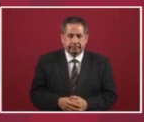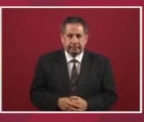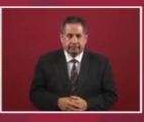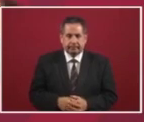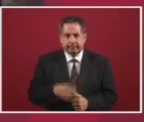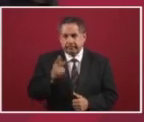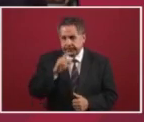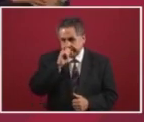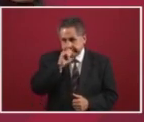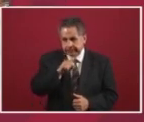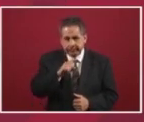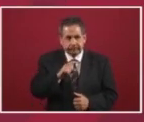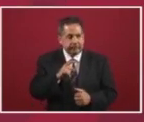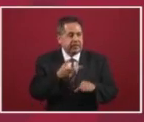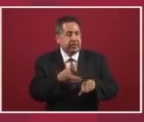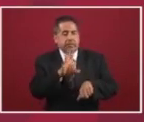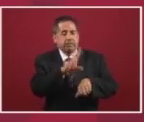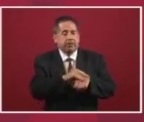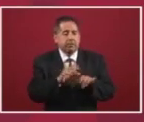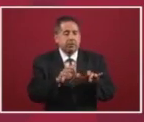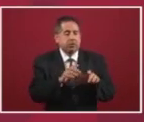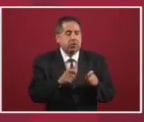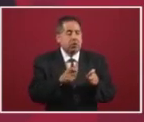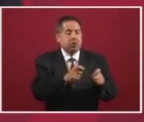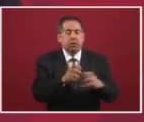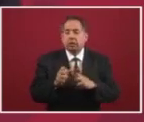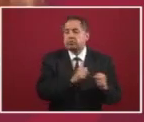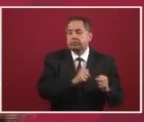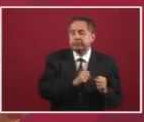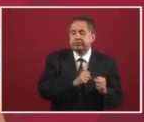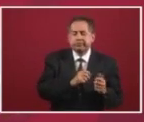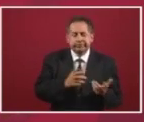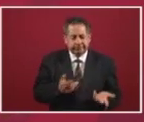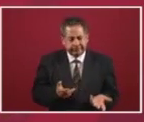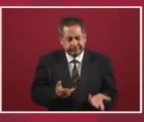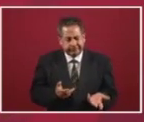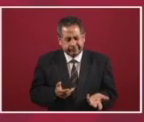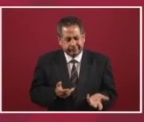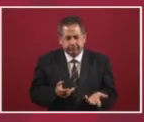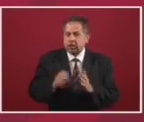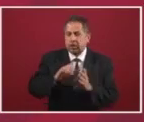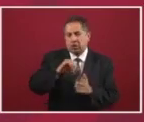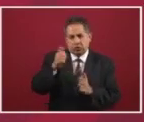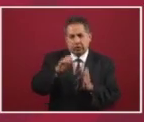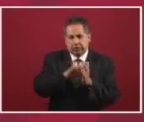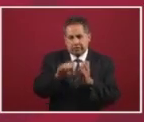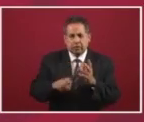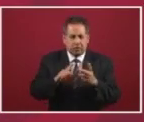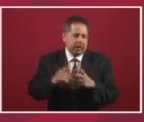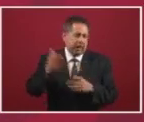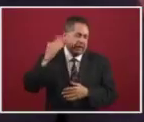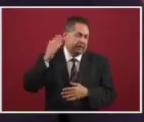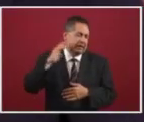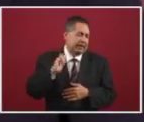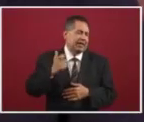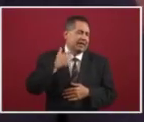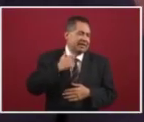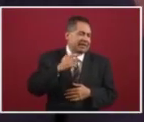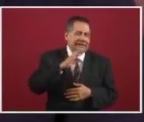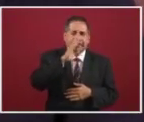pero tienen la concesión. Les voy a poner otro ejemplo de lo que significó este